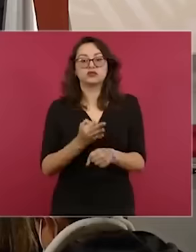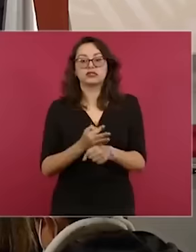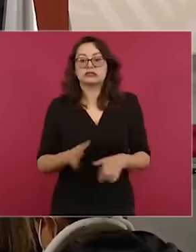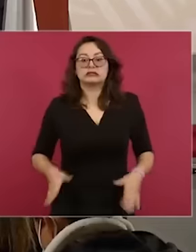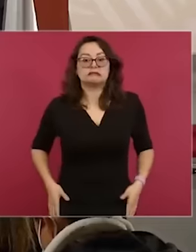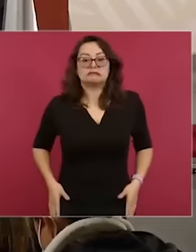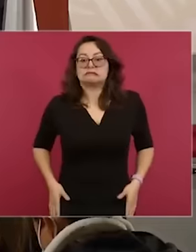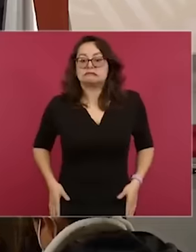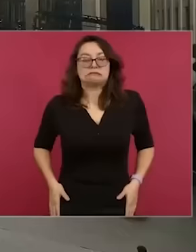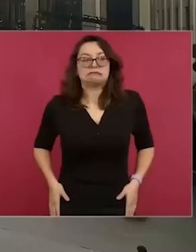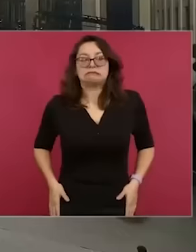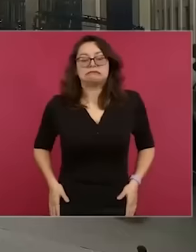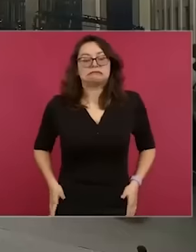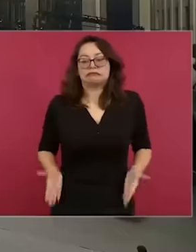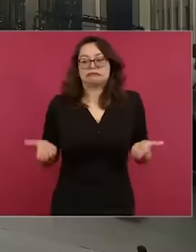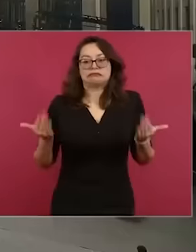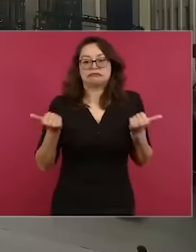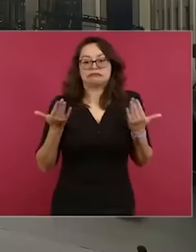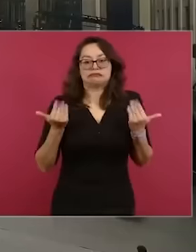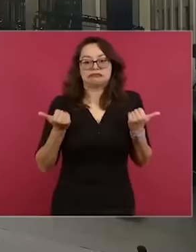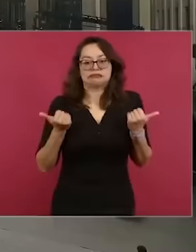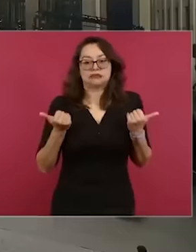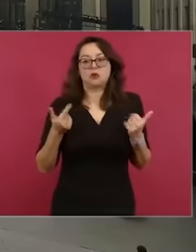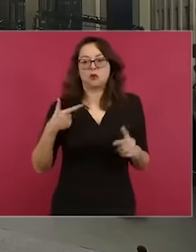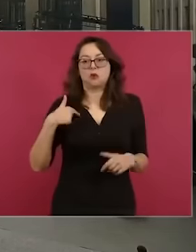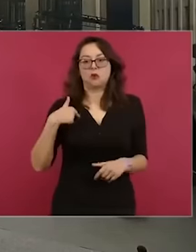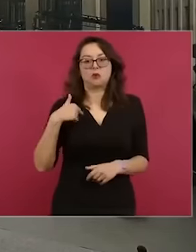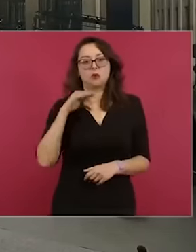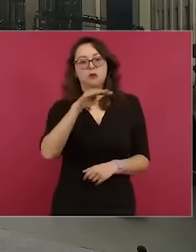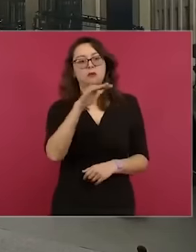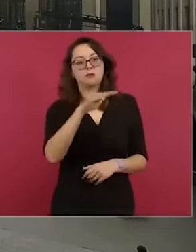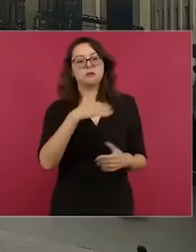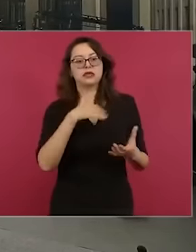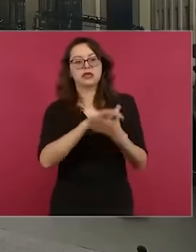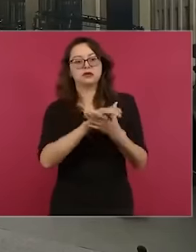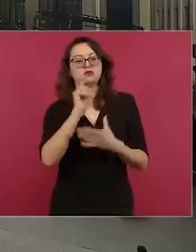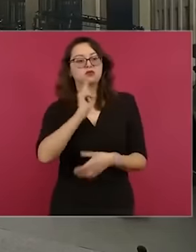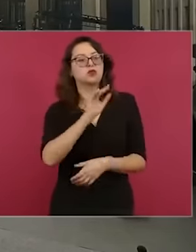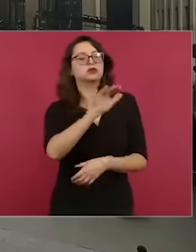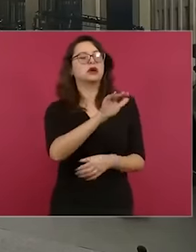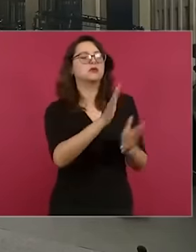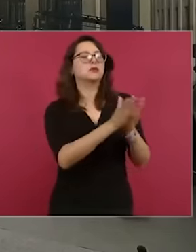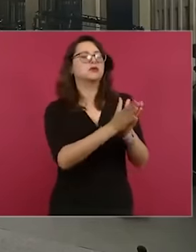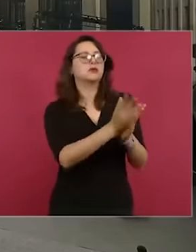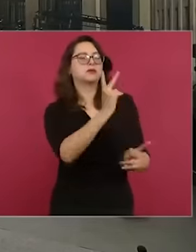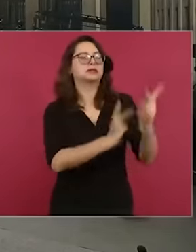se los voy a pedir a Beatriz.